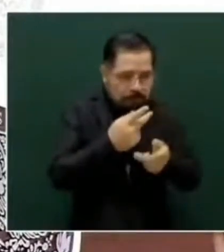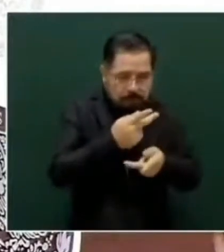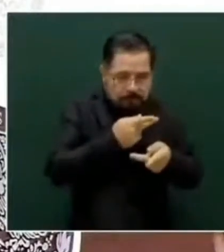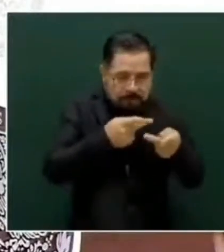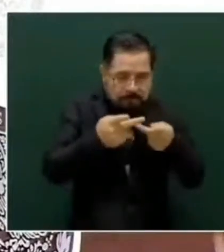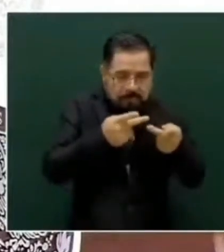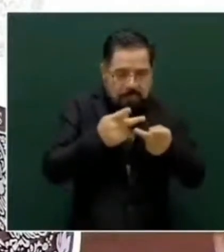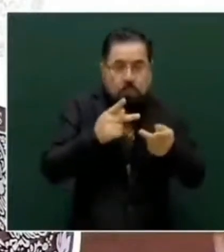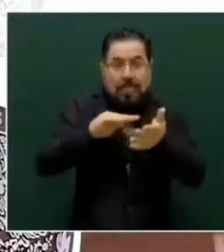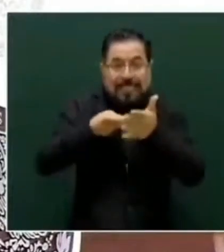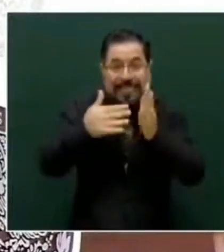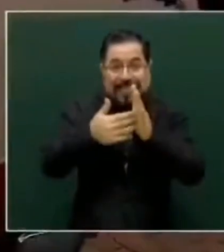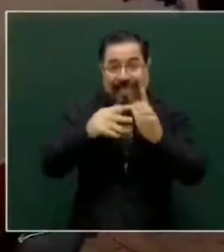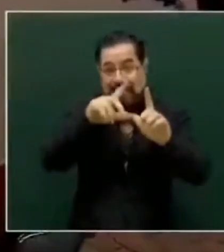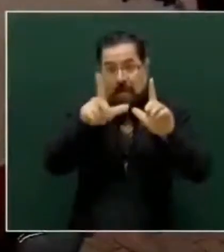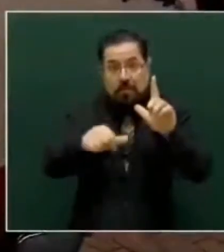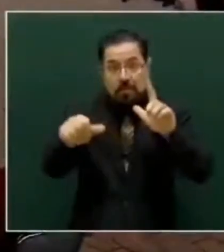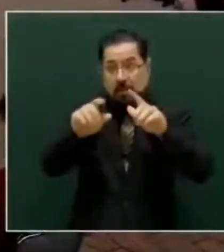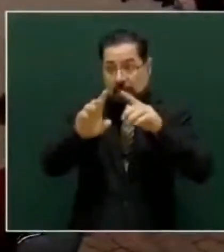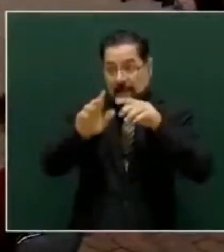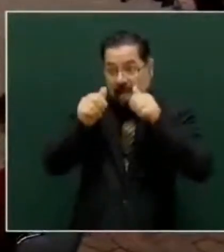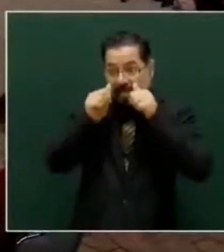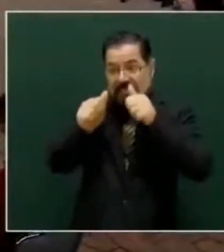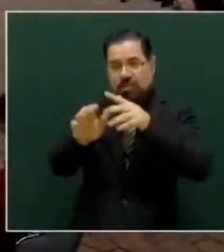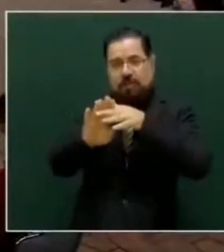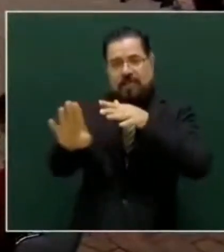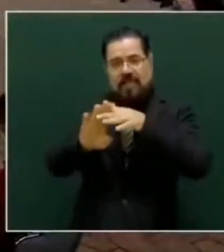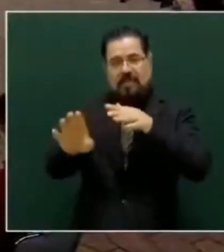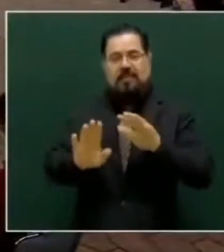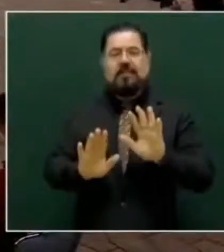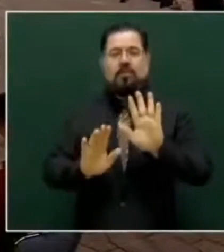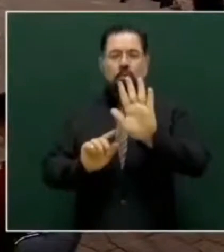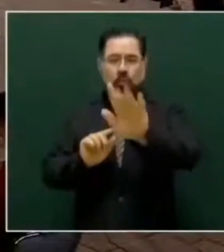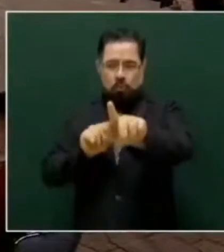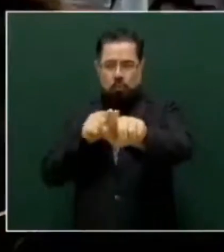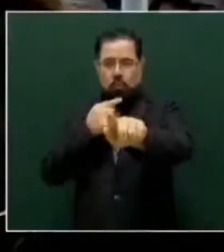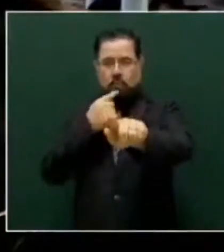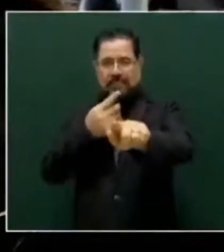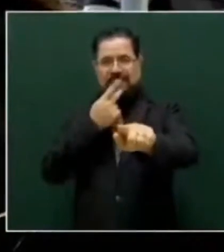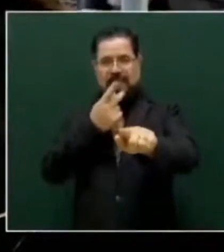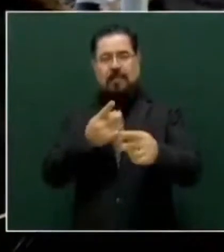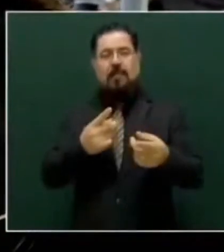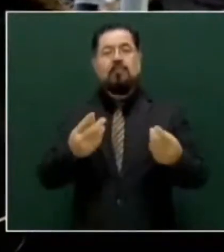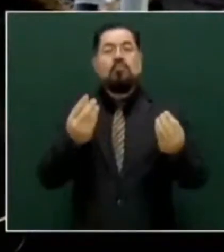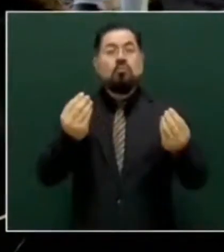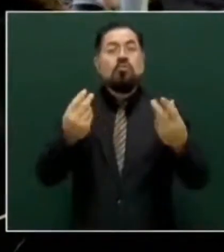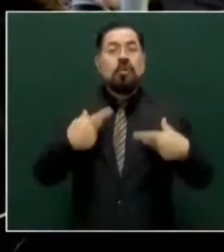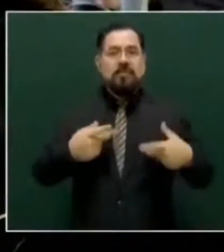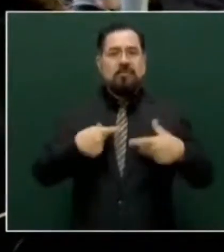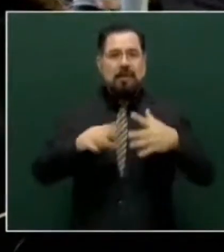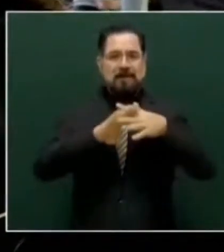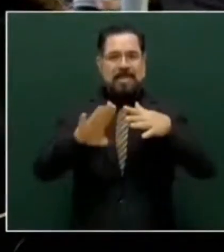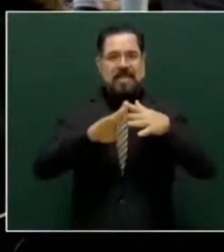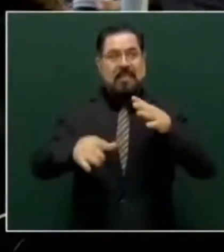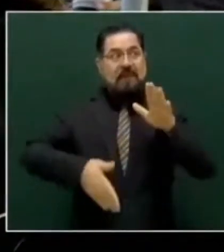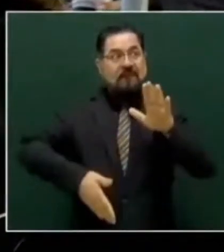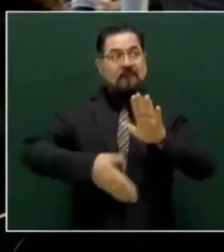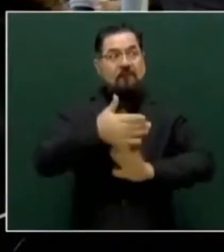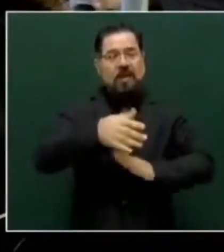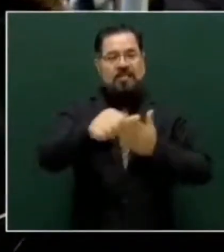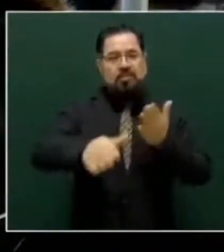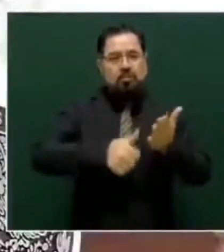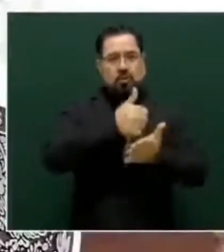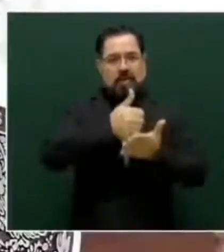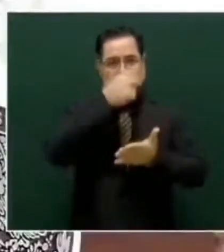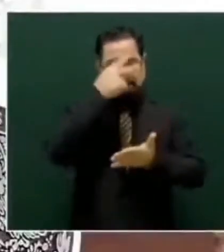que tú mencionas es que muchos de estos migrantes estaban concentrados en la Ciudad de México y